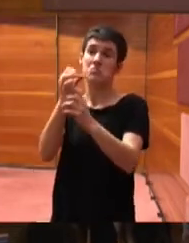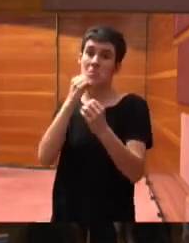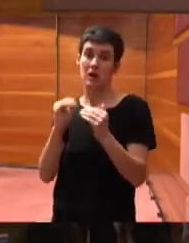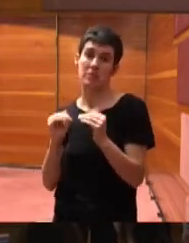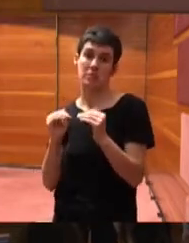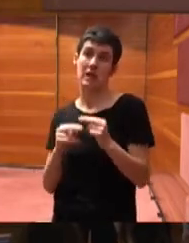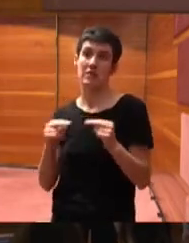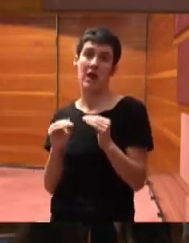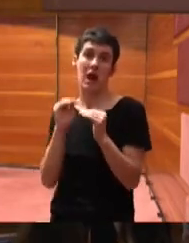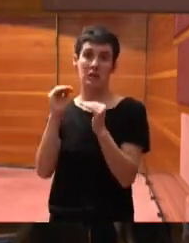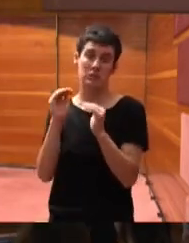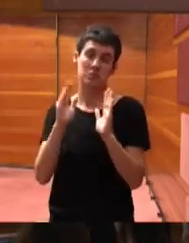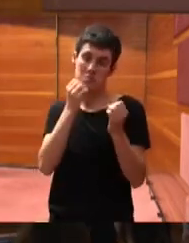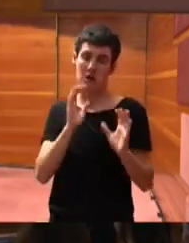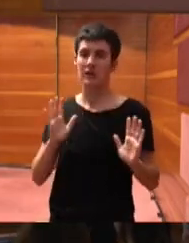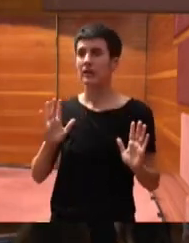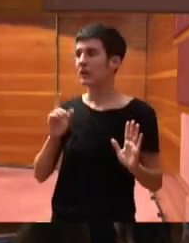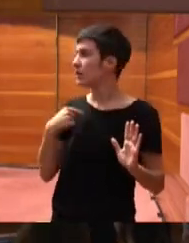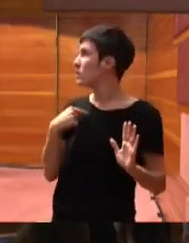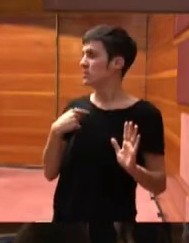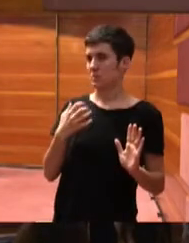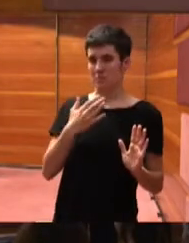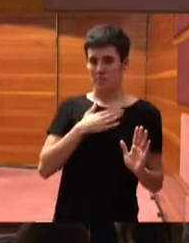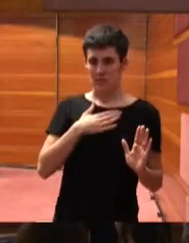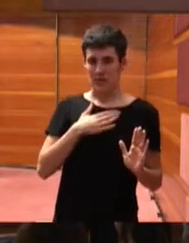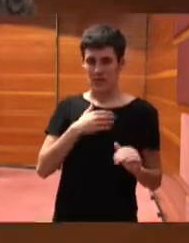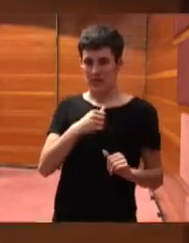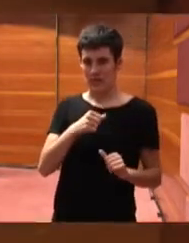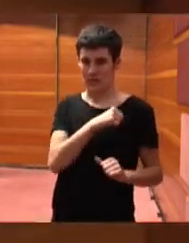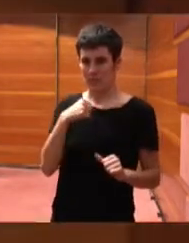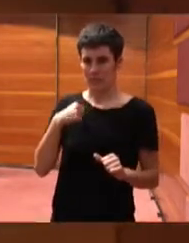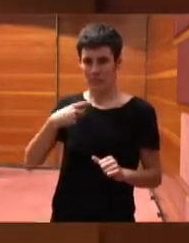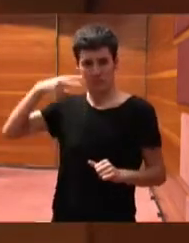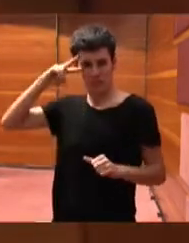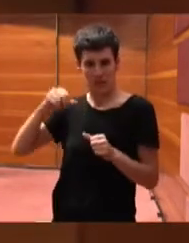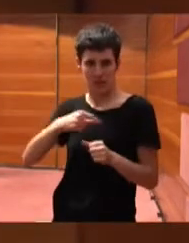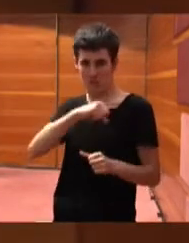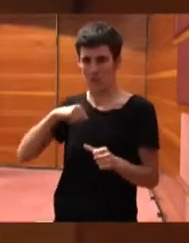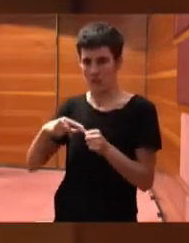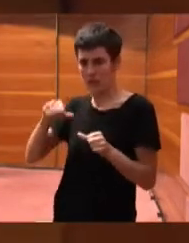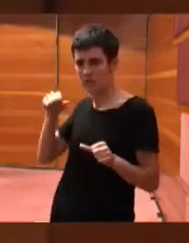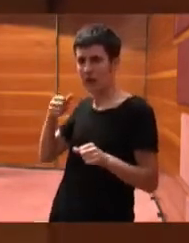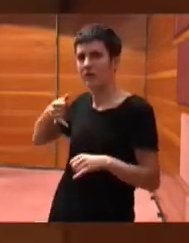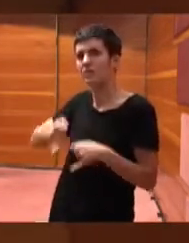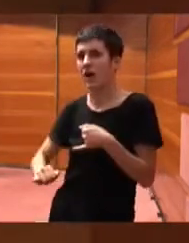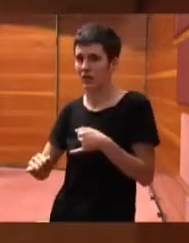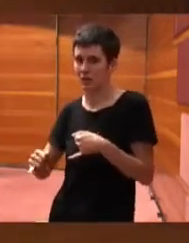voy a poner uno de mis mayores errores, mi caso personal, ¿vale? Yo lancé una startup